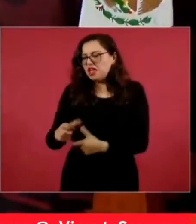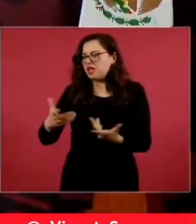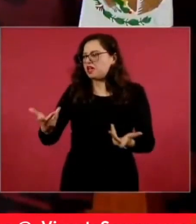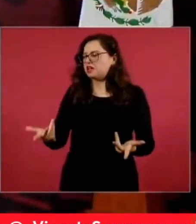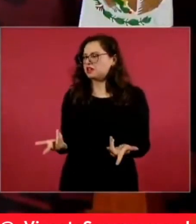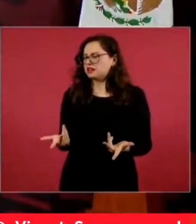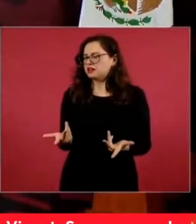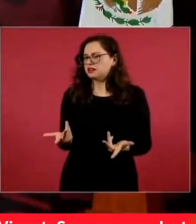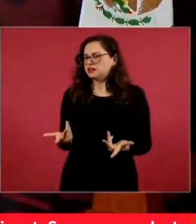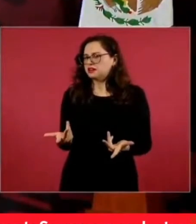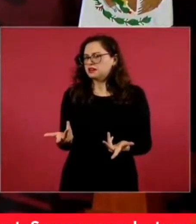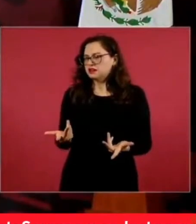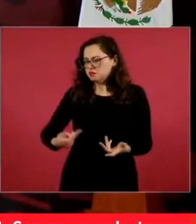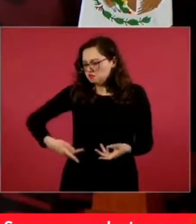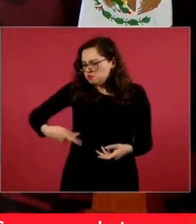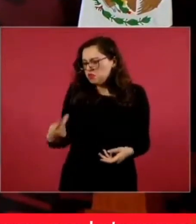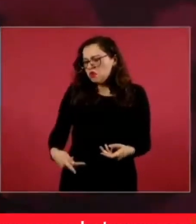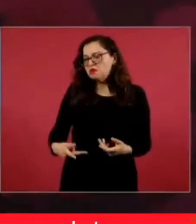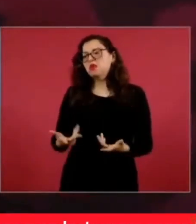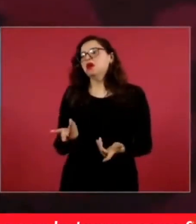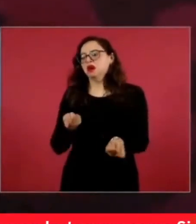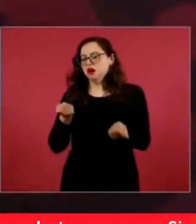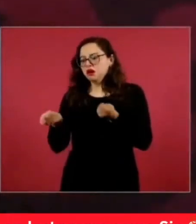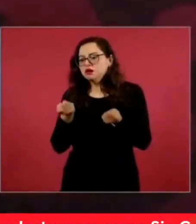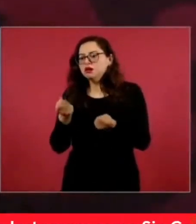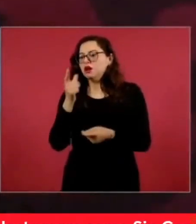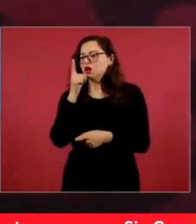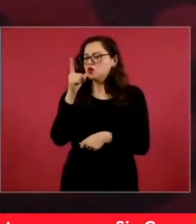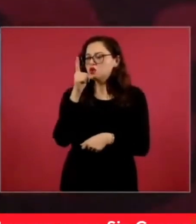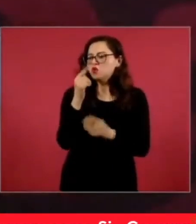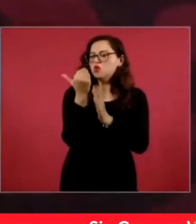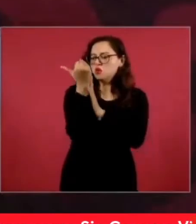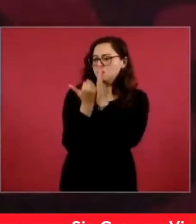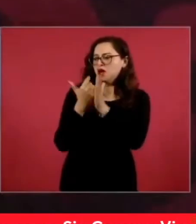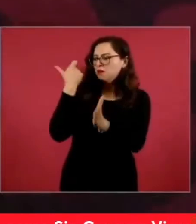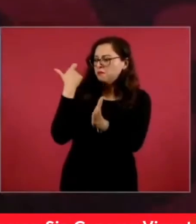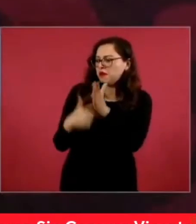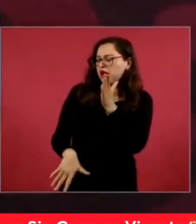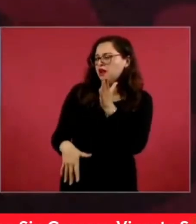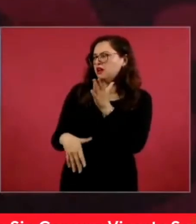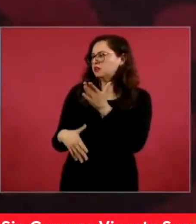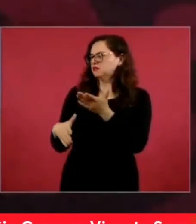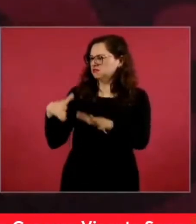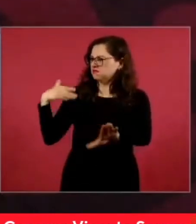administra y otorga subsidio para que nos cueste menos la luz.